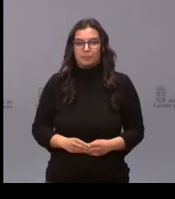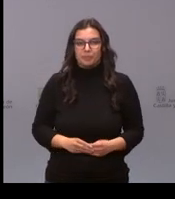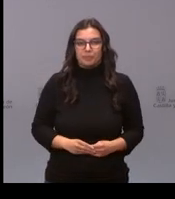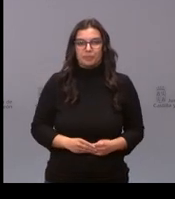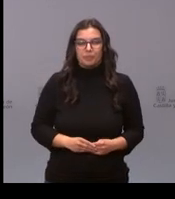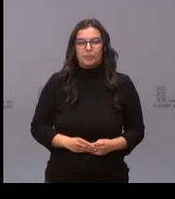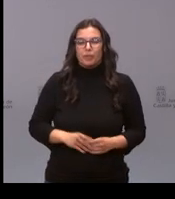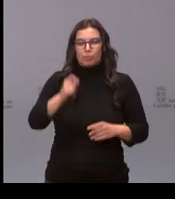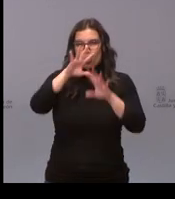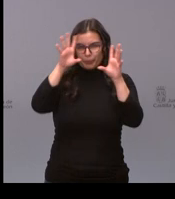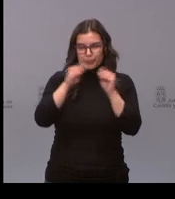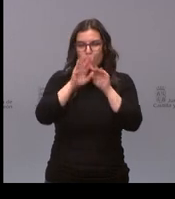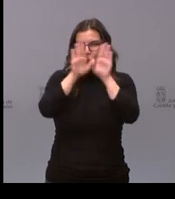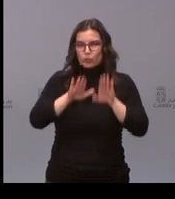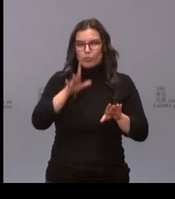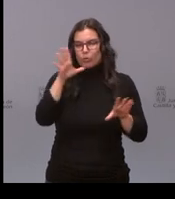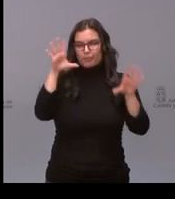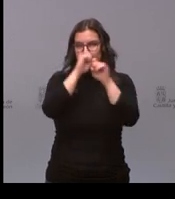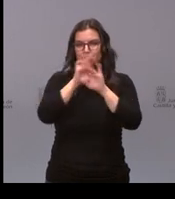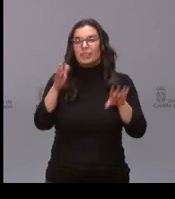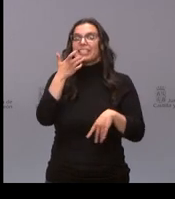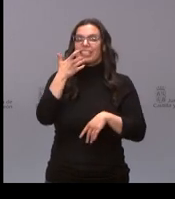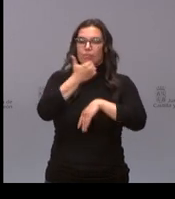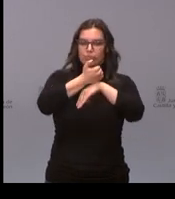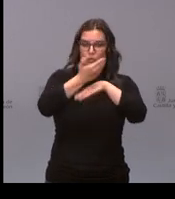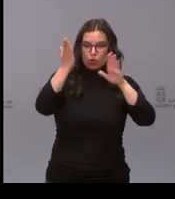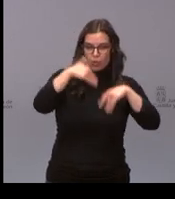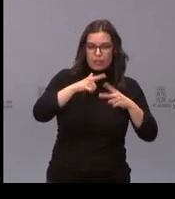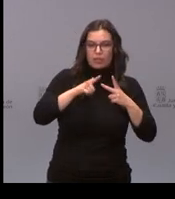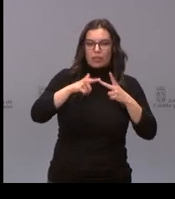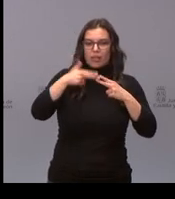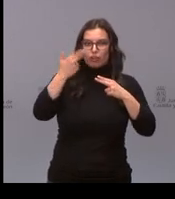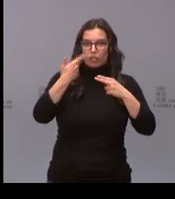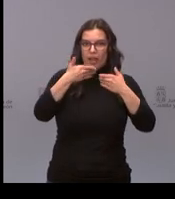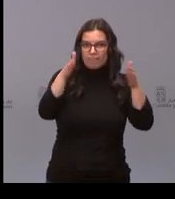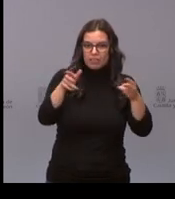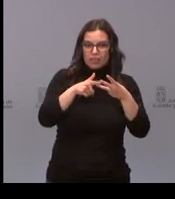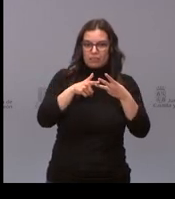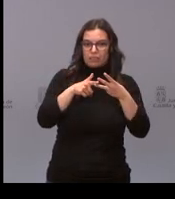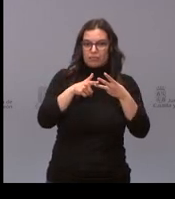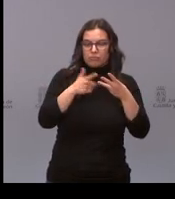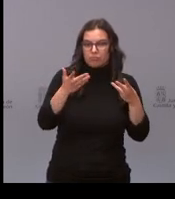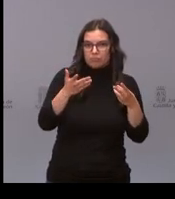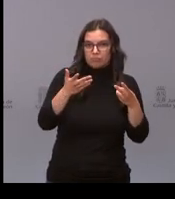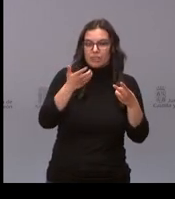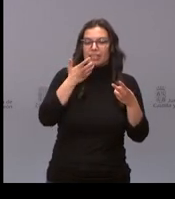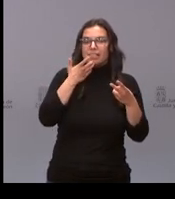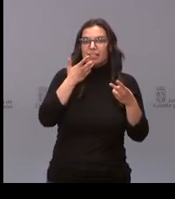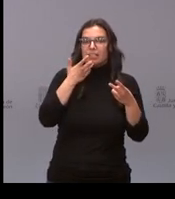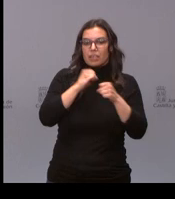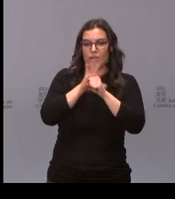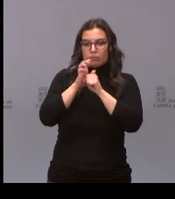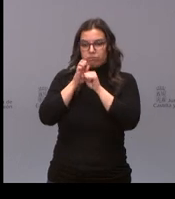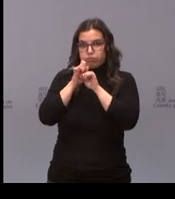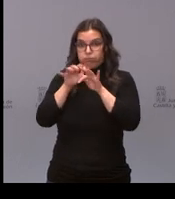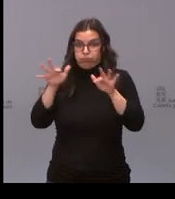Por recapitular, por última vez, que no me ha quedado claro, si no hay toque de queda ni cierre perimetral sin estado de alarma, si la pandemia se va de las manos, que nos